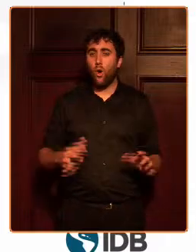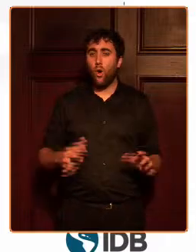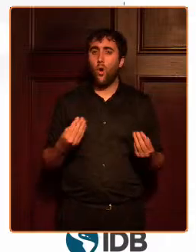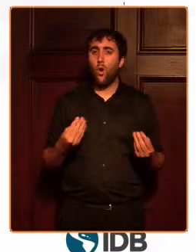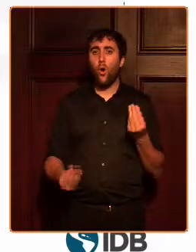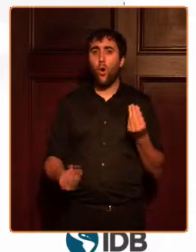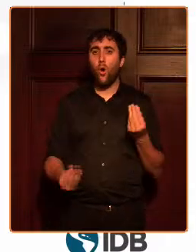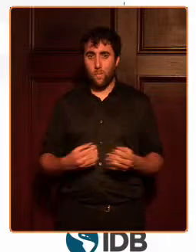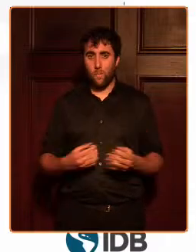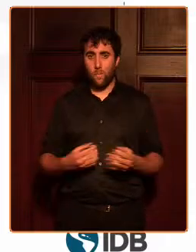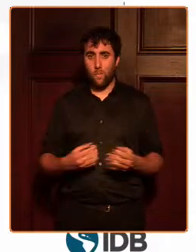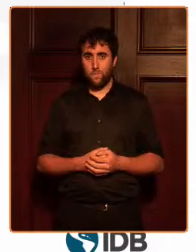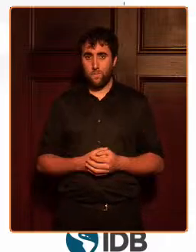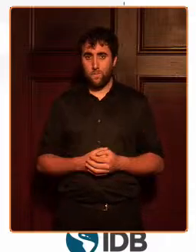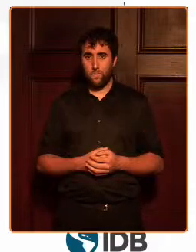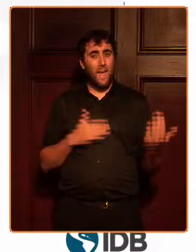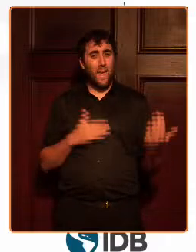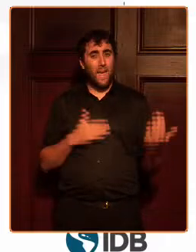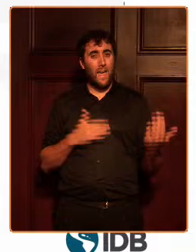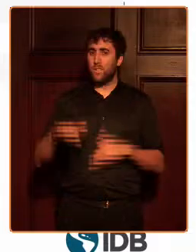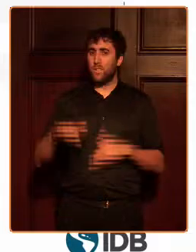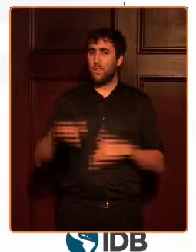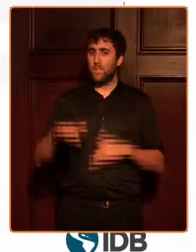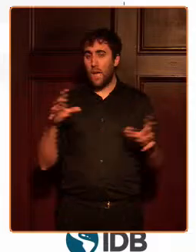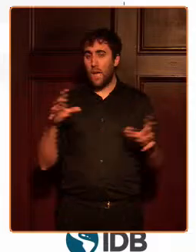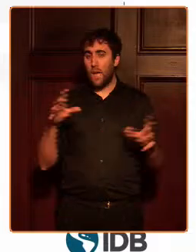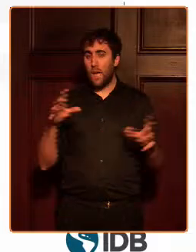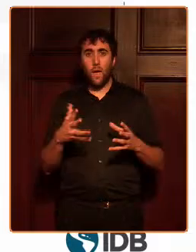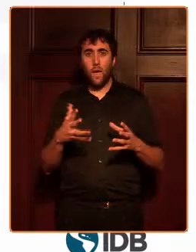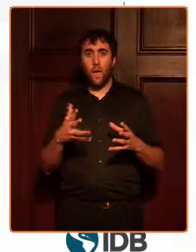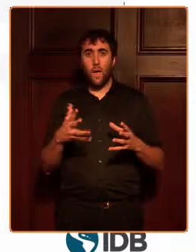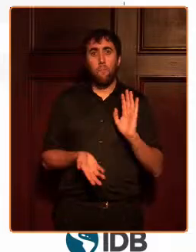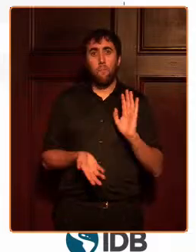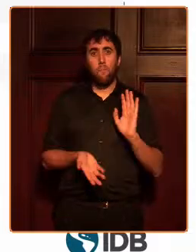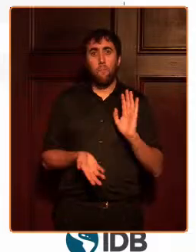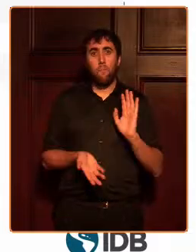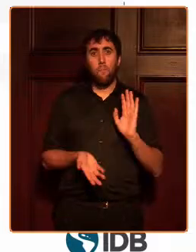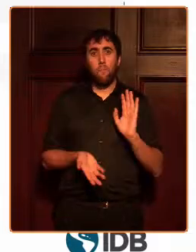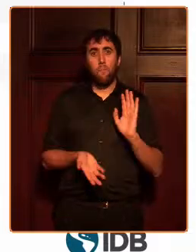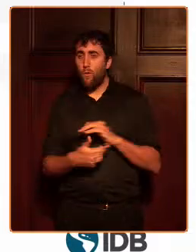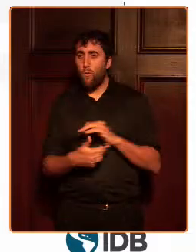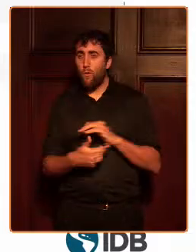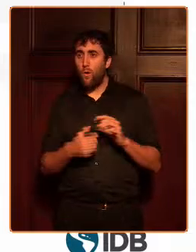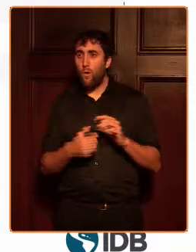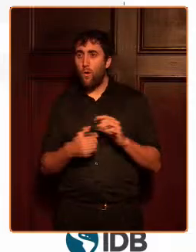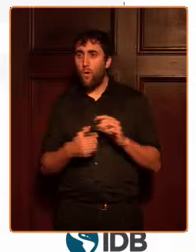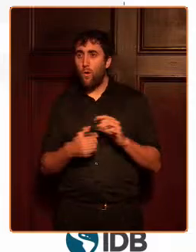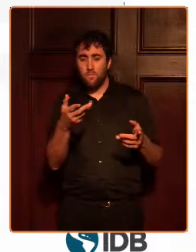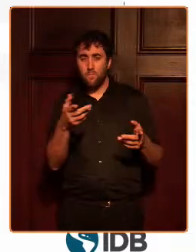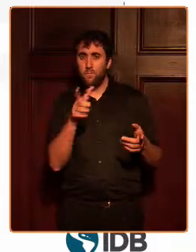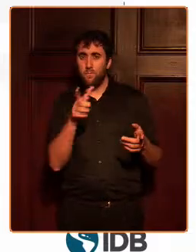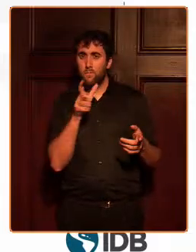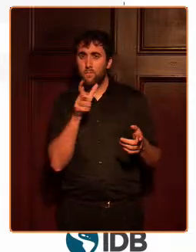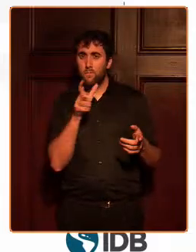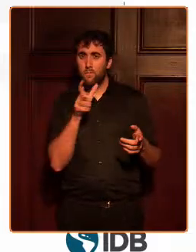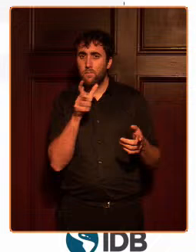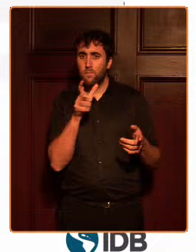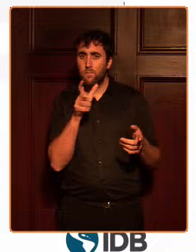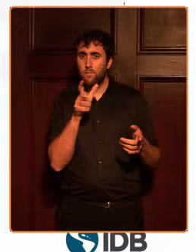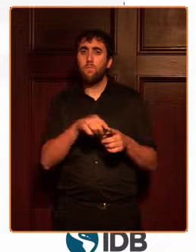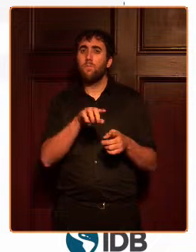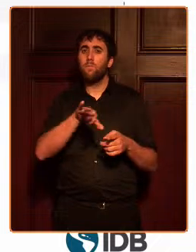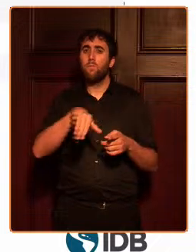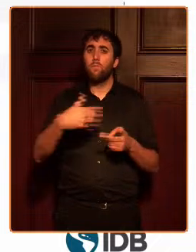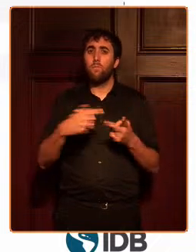es que la mayoría de ellas están implementando estrategias de upskilling, pero también están